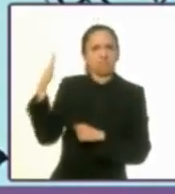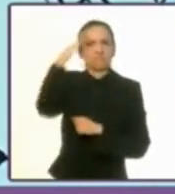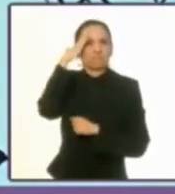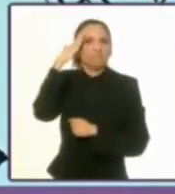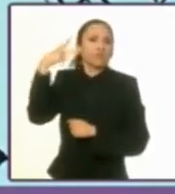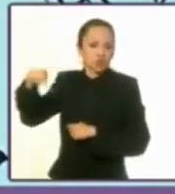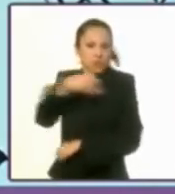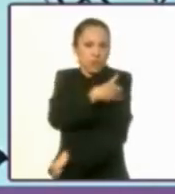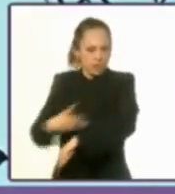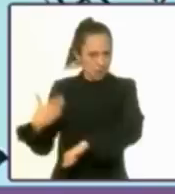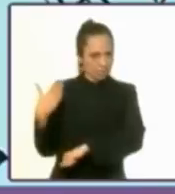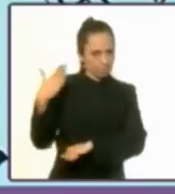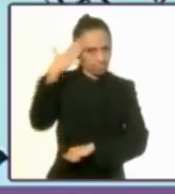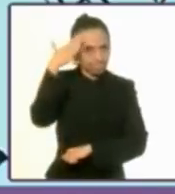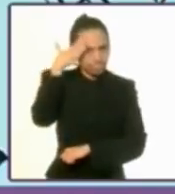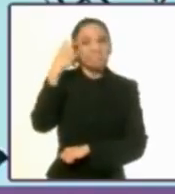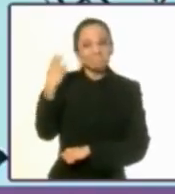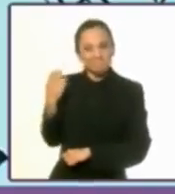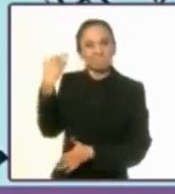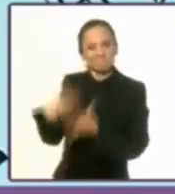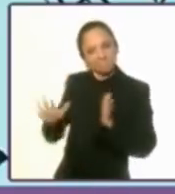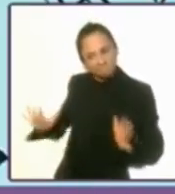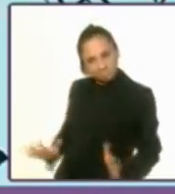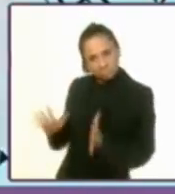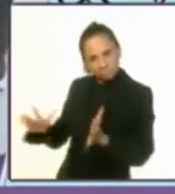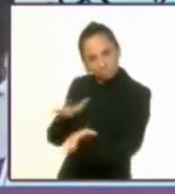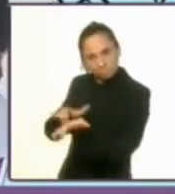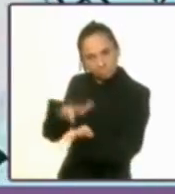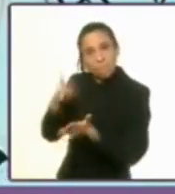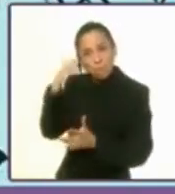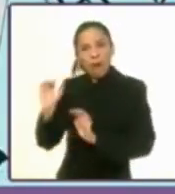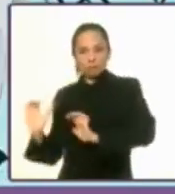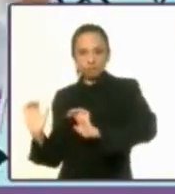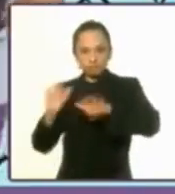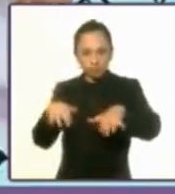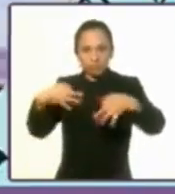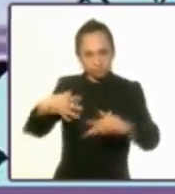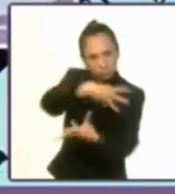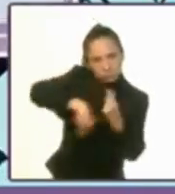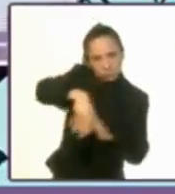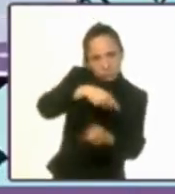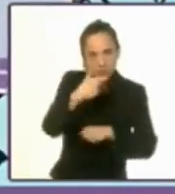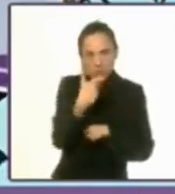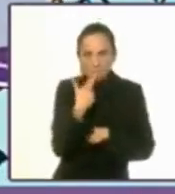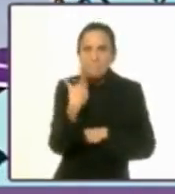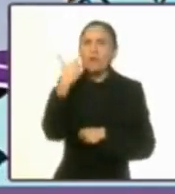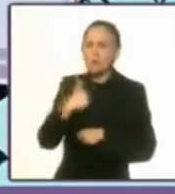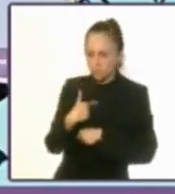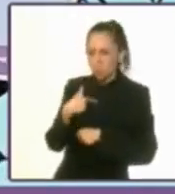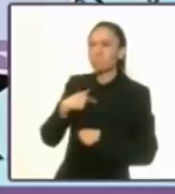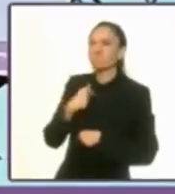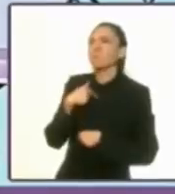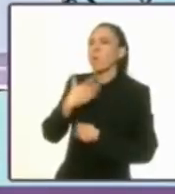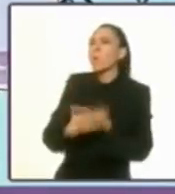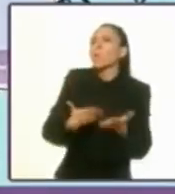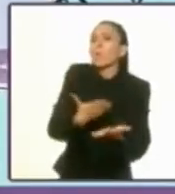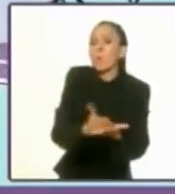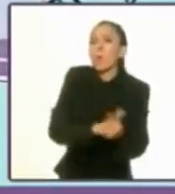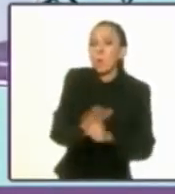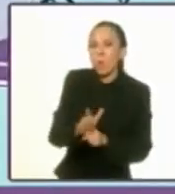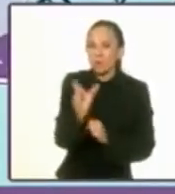tenemos que ayudarlas a insertarse justamente a la economía yo he venido planteando el apoyo la entrega de esta